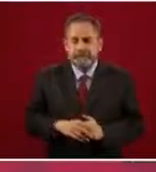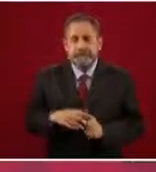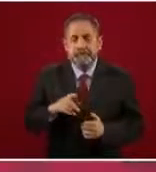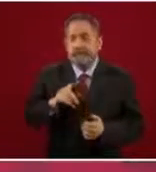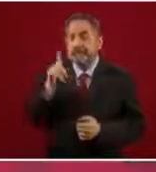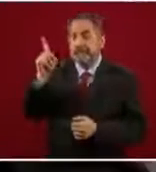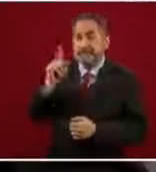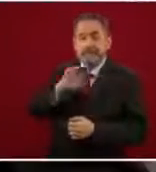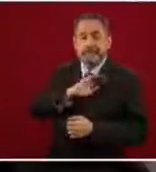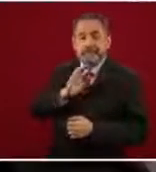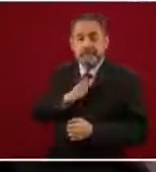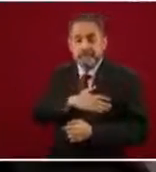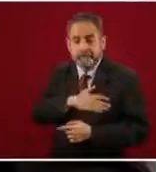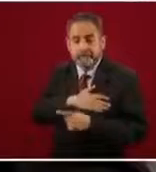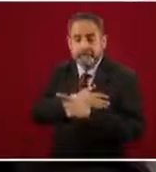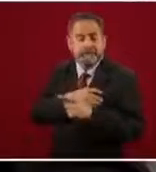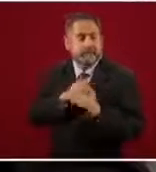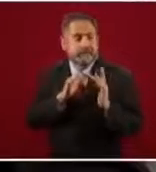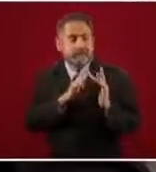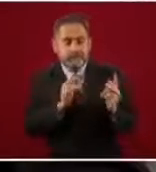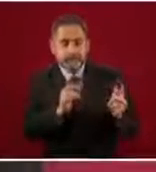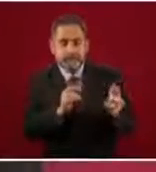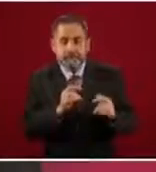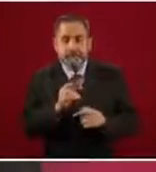España, en Francia,